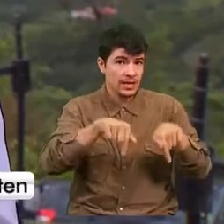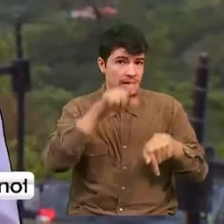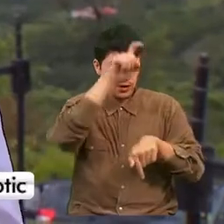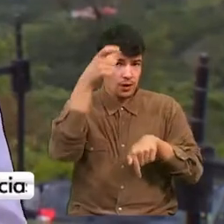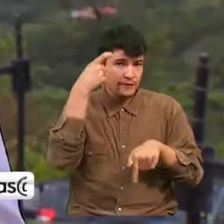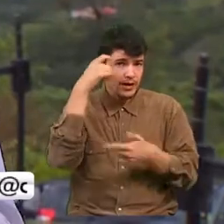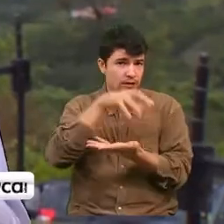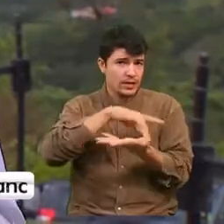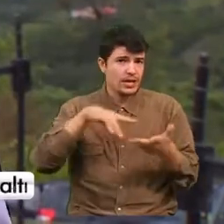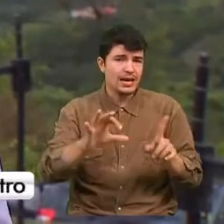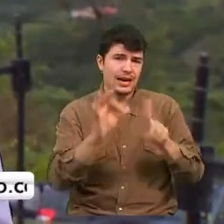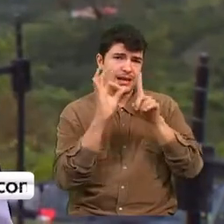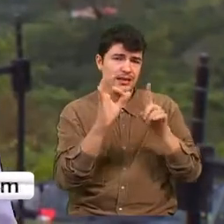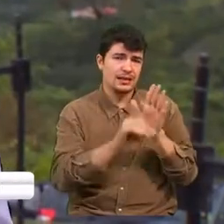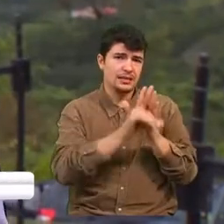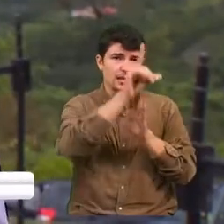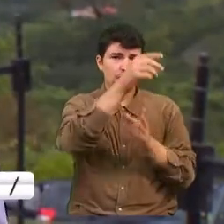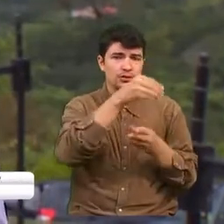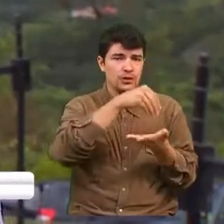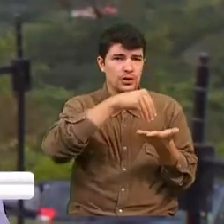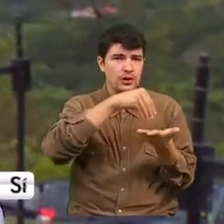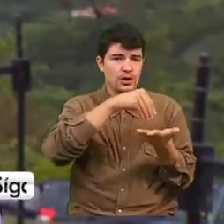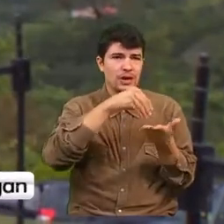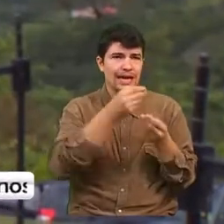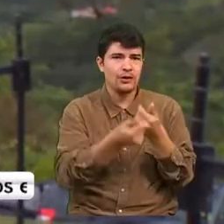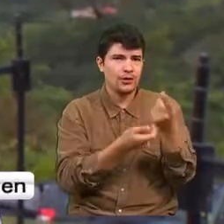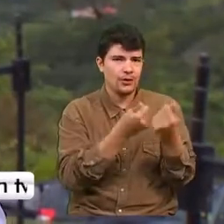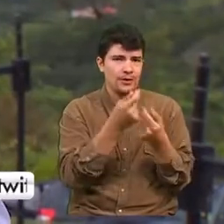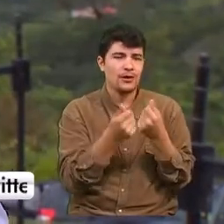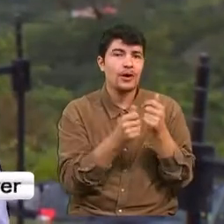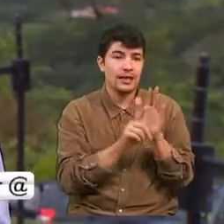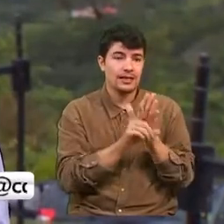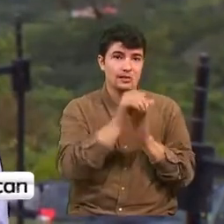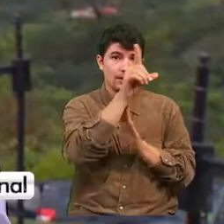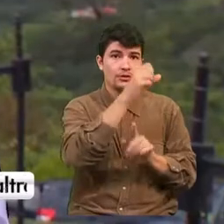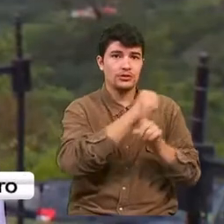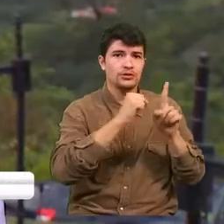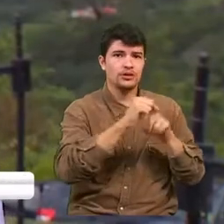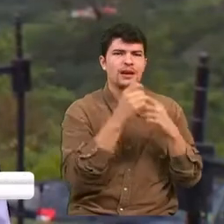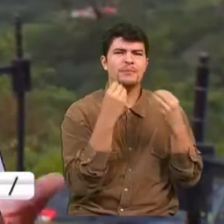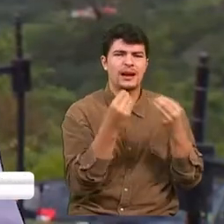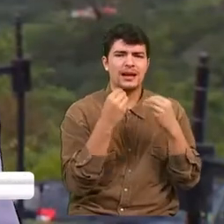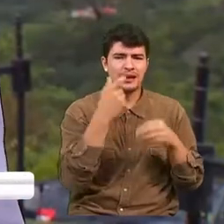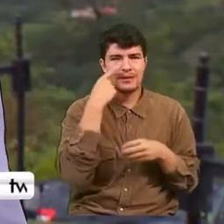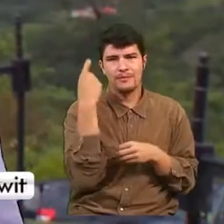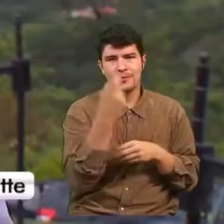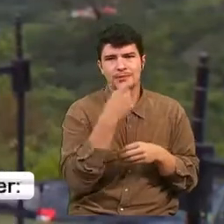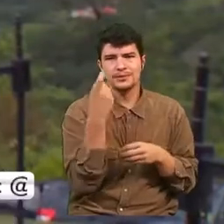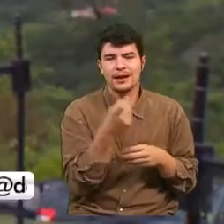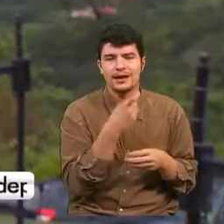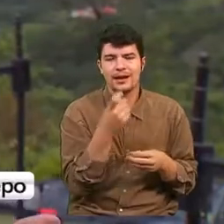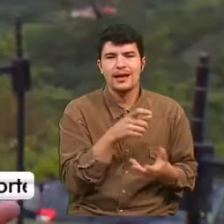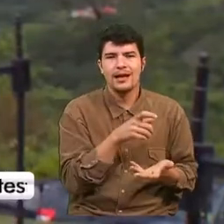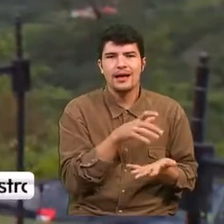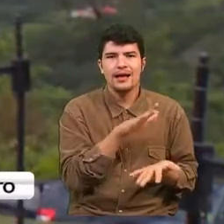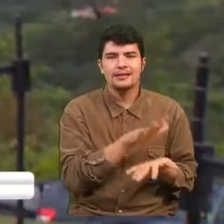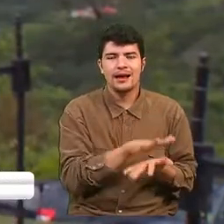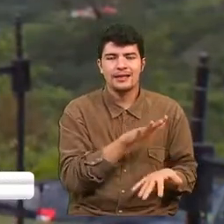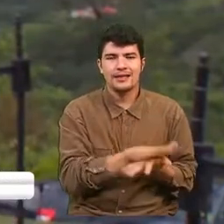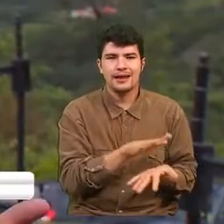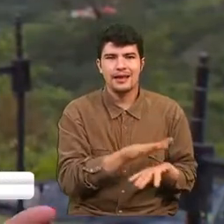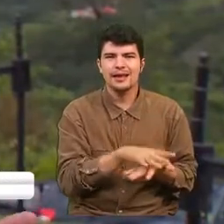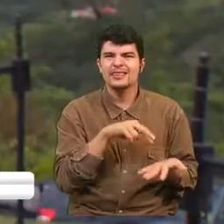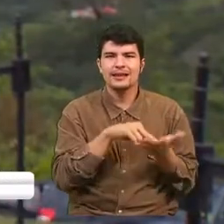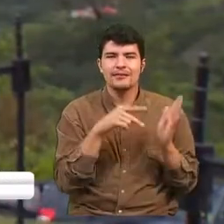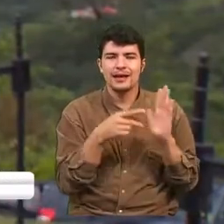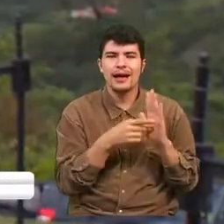el desarrollo económico, pero ante todo ese crecimiento social para buscar la tranquilidad que nos debe llevar a ¿qué? A los estados de felicidad que